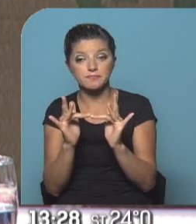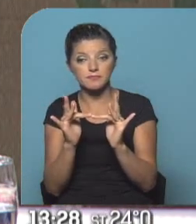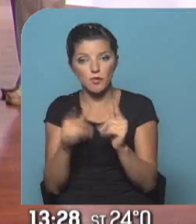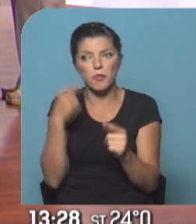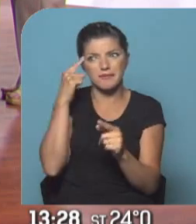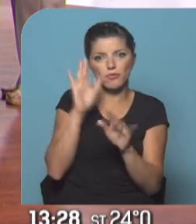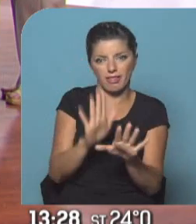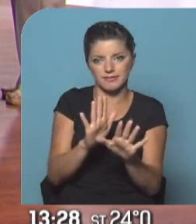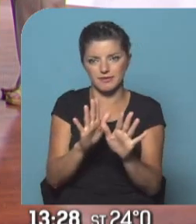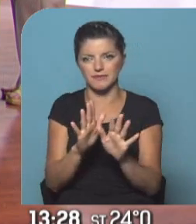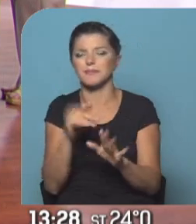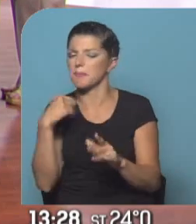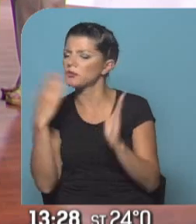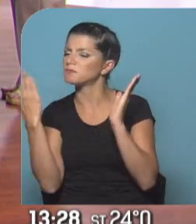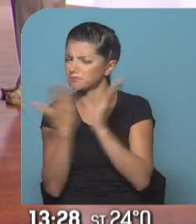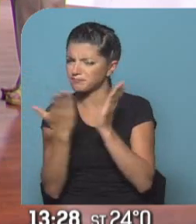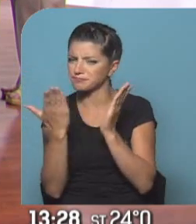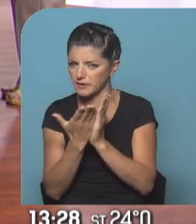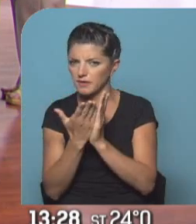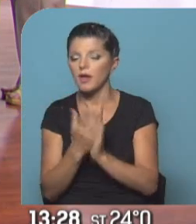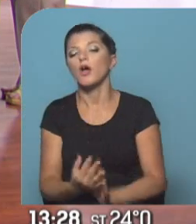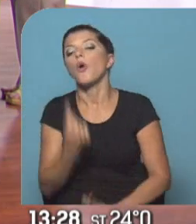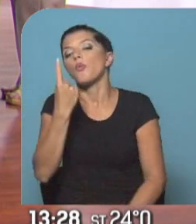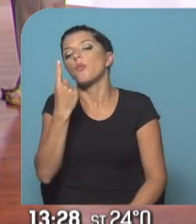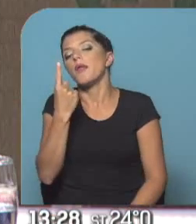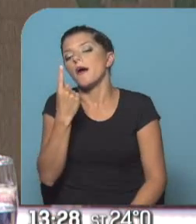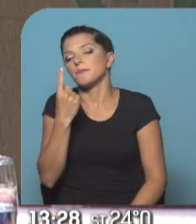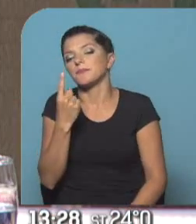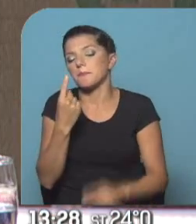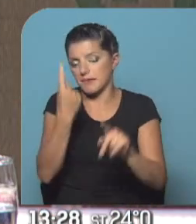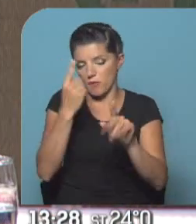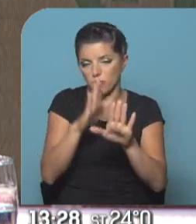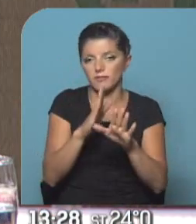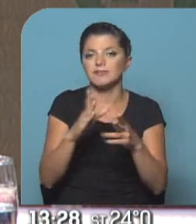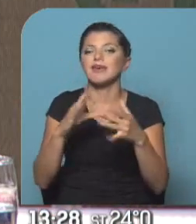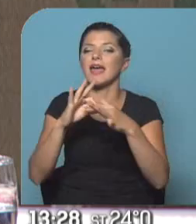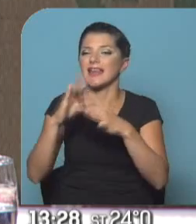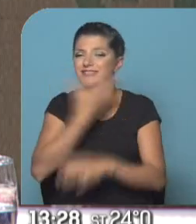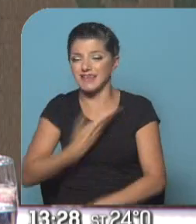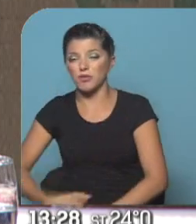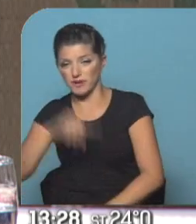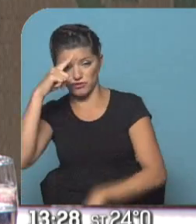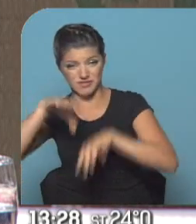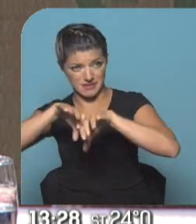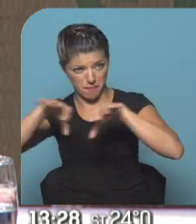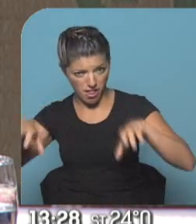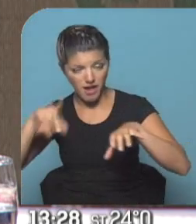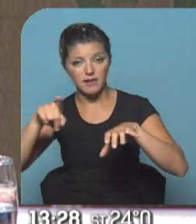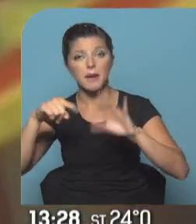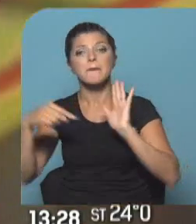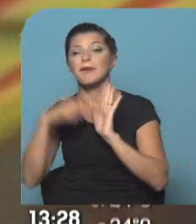también esto, porque una cosa es el separatismo de aquel Estado-nación y otra cosa es el separatismo hoy en